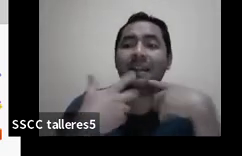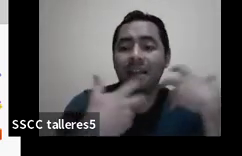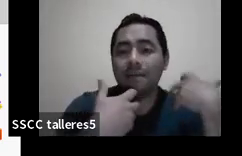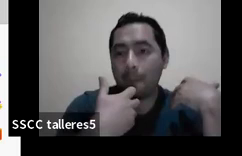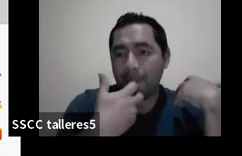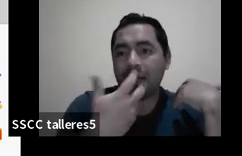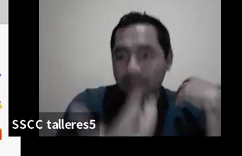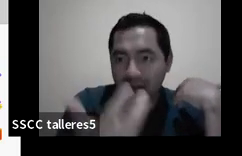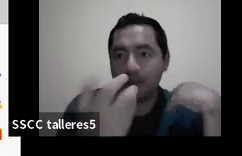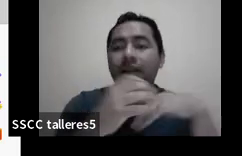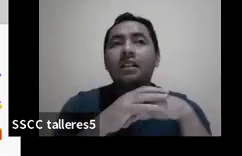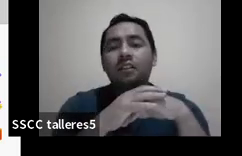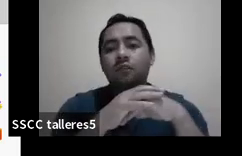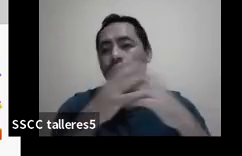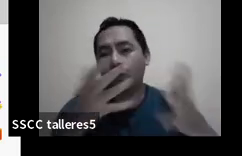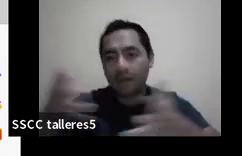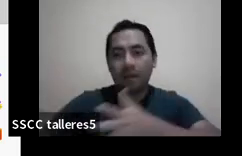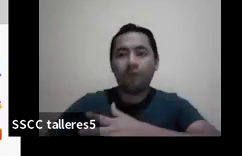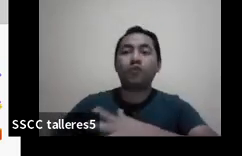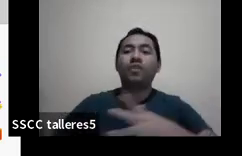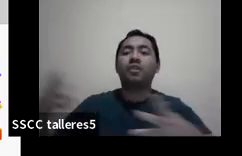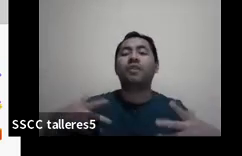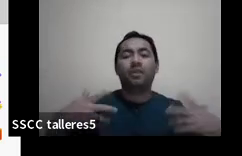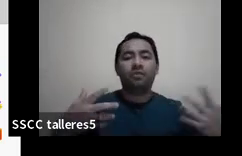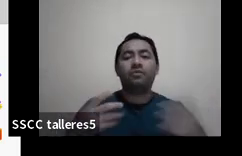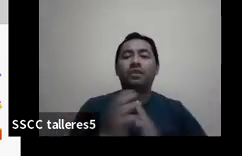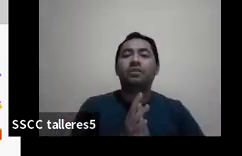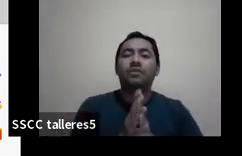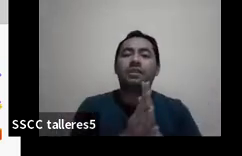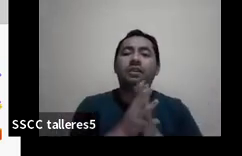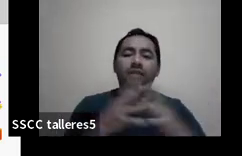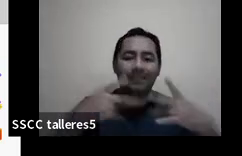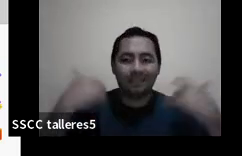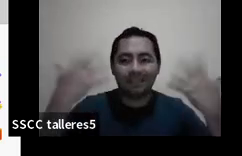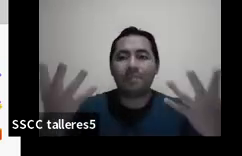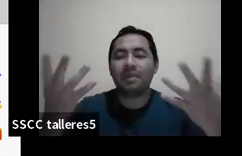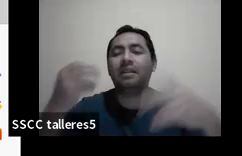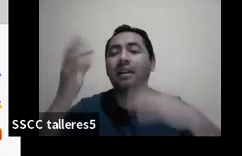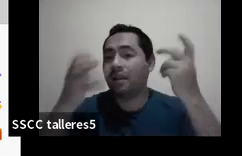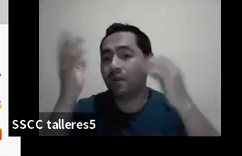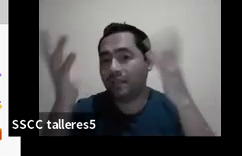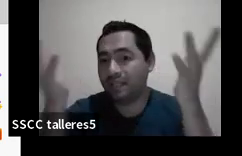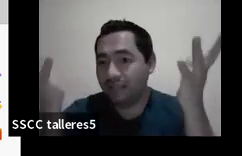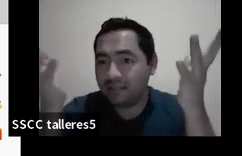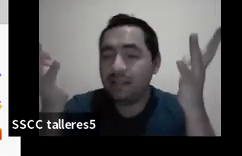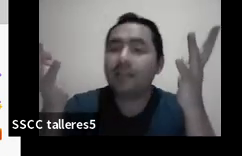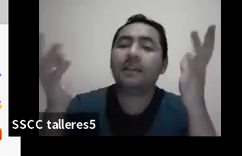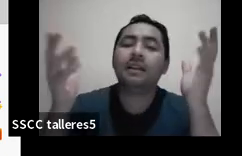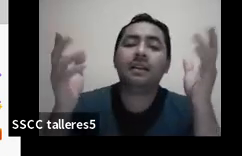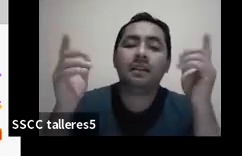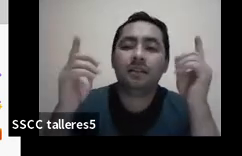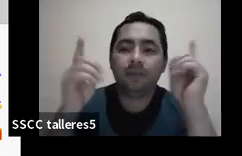que este canal verbal no va a funcionar con ellos, entonces ellos necesitan aprender la lengua de